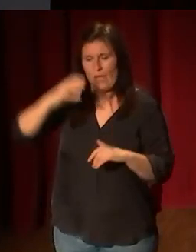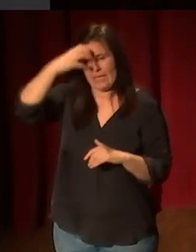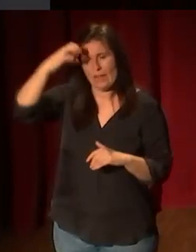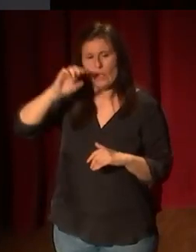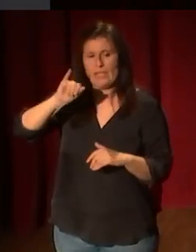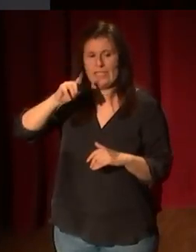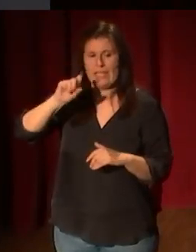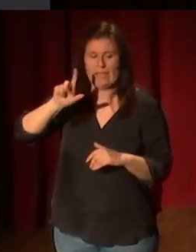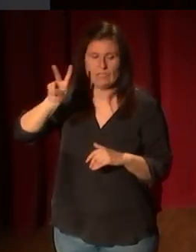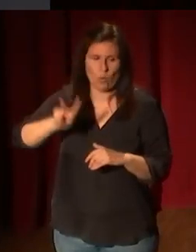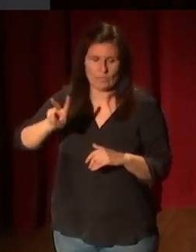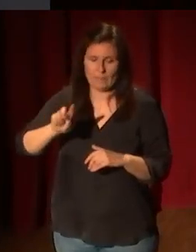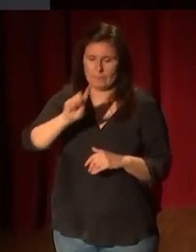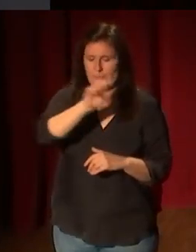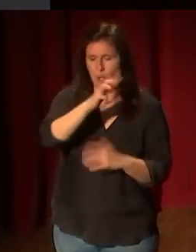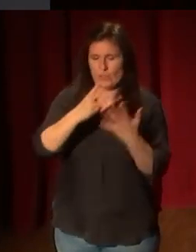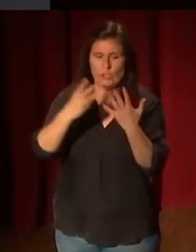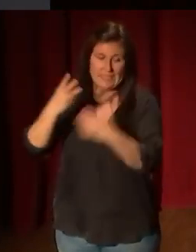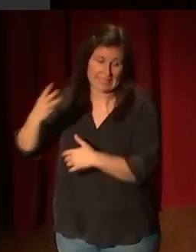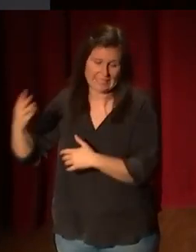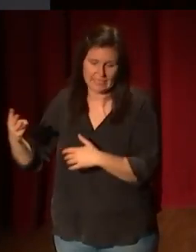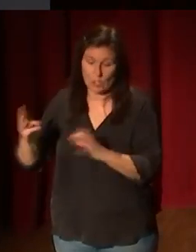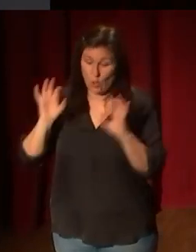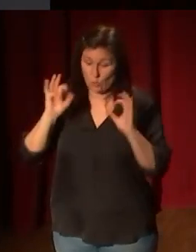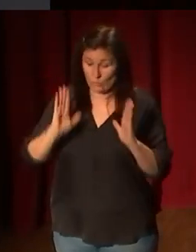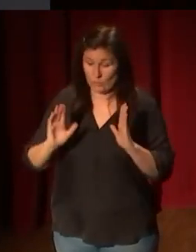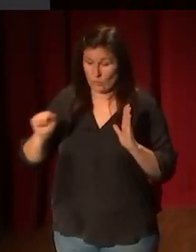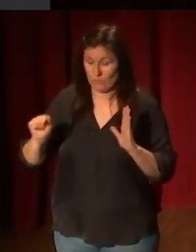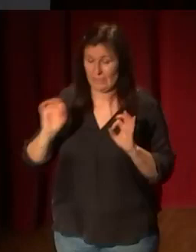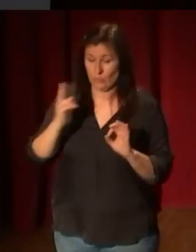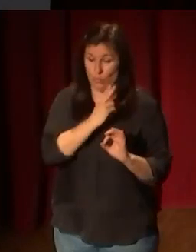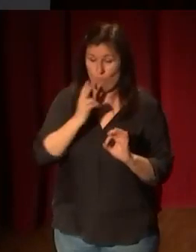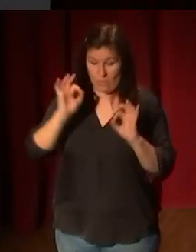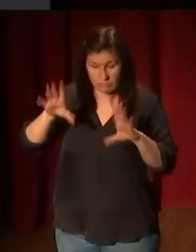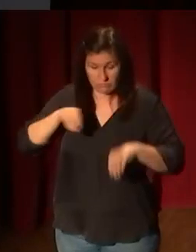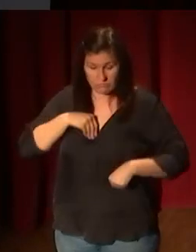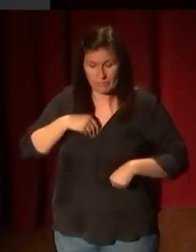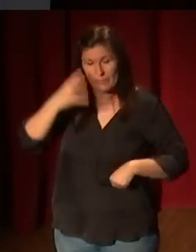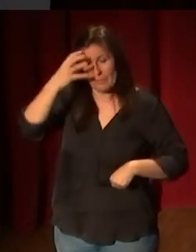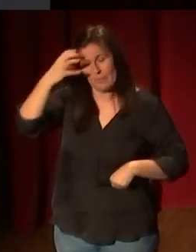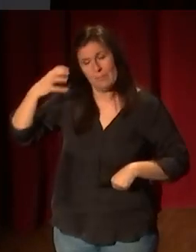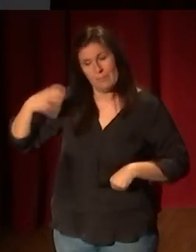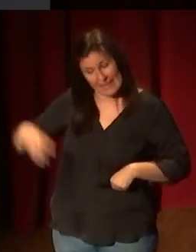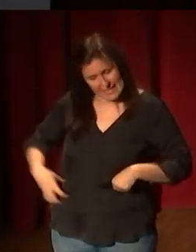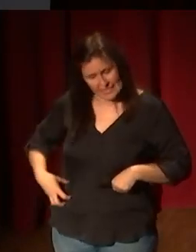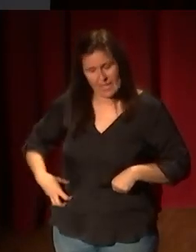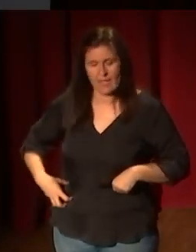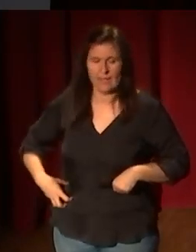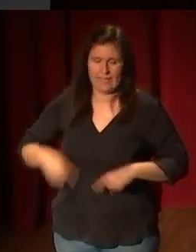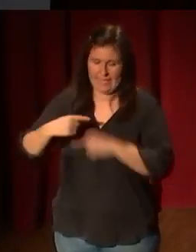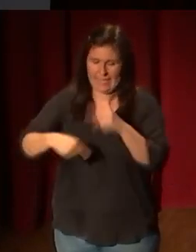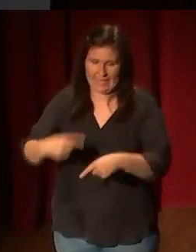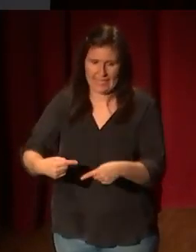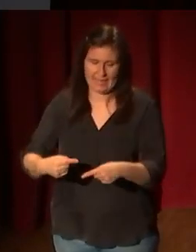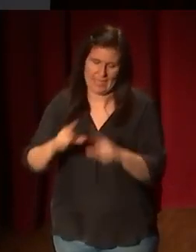en 1833 justamente en el momento de su jura como princesa heredera con princesa de asturias y en